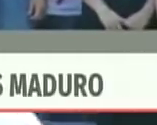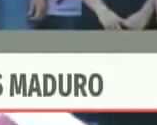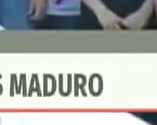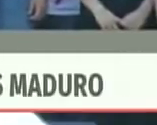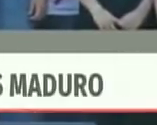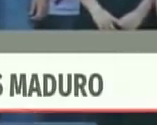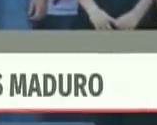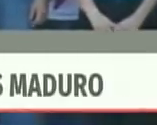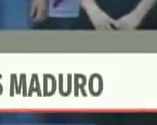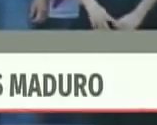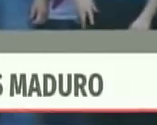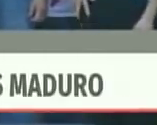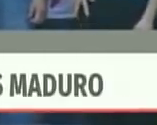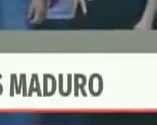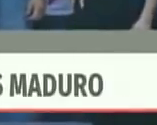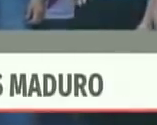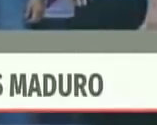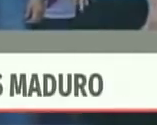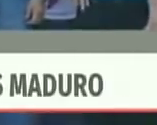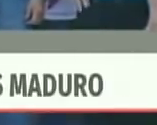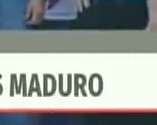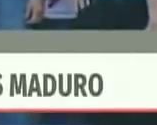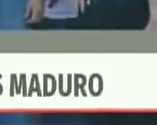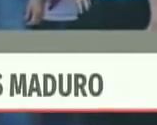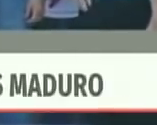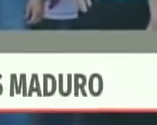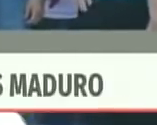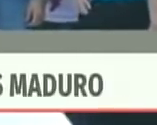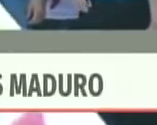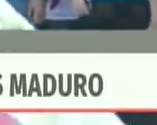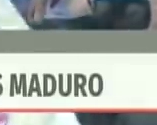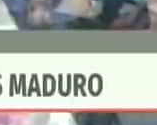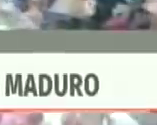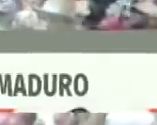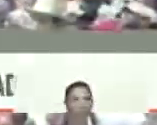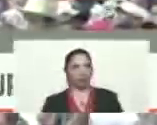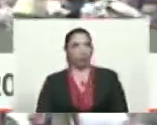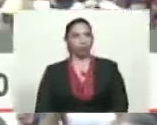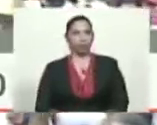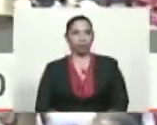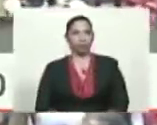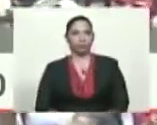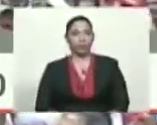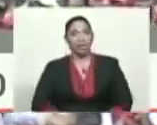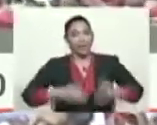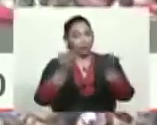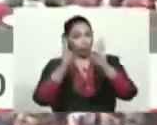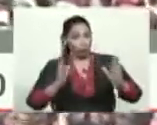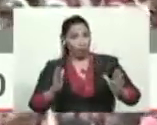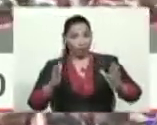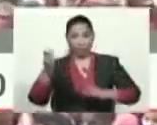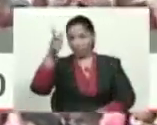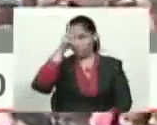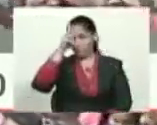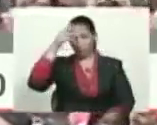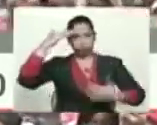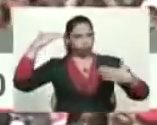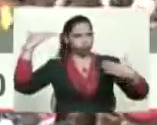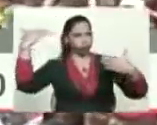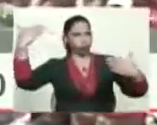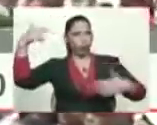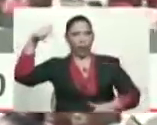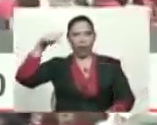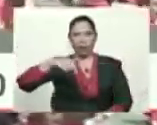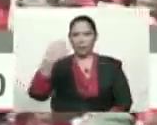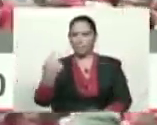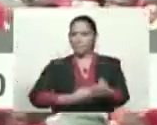mujer falconiana, como el estudiante falconiano, como la estudiante falconiana. Vamos a mandarle un saludo desde aquí al